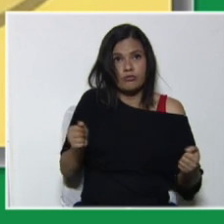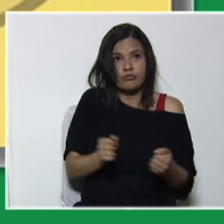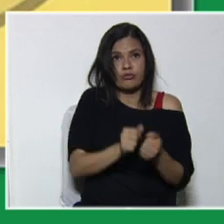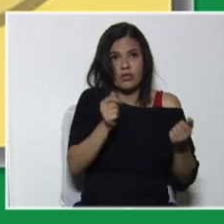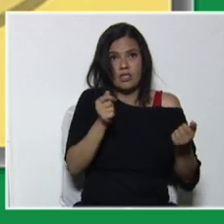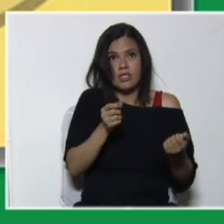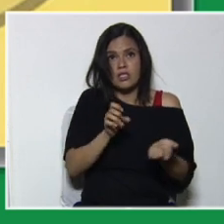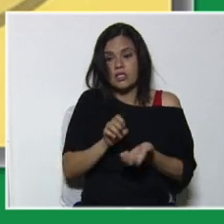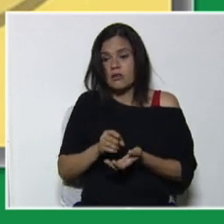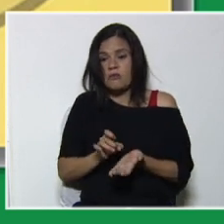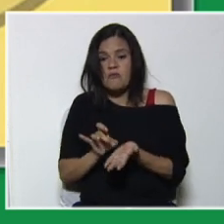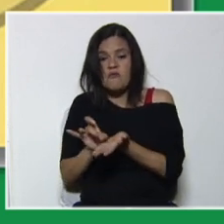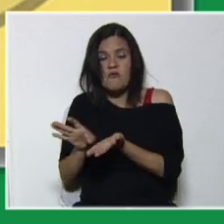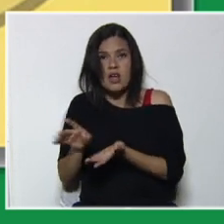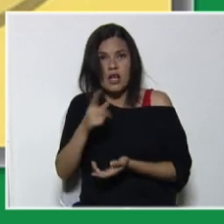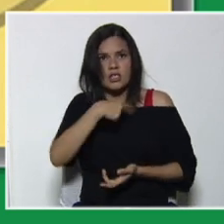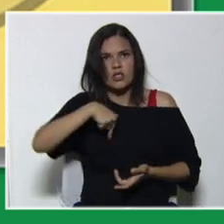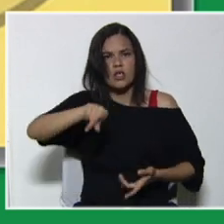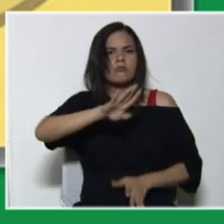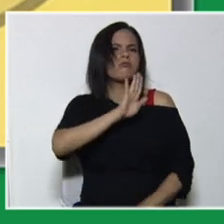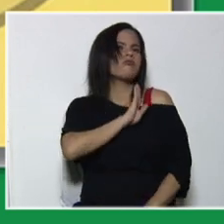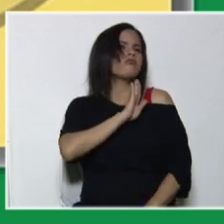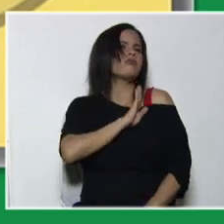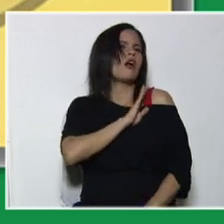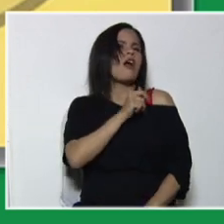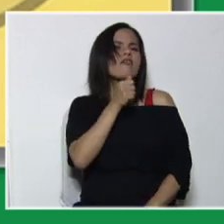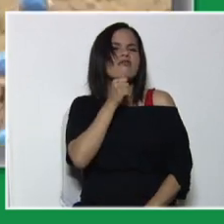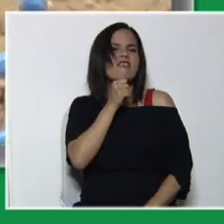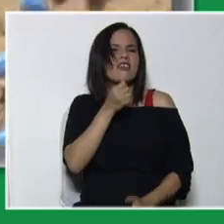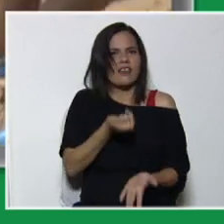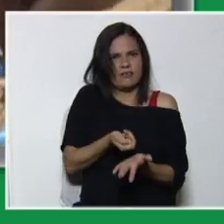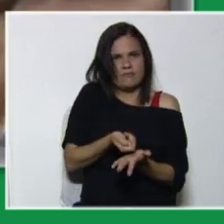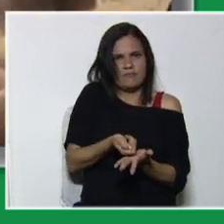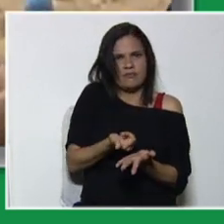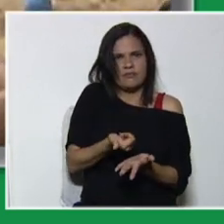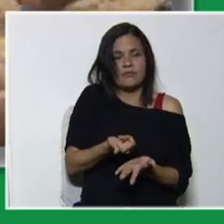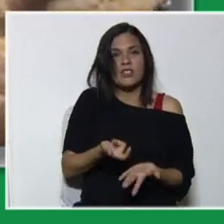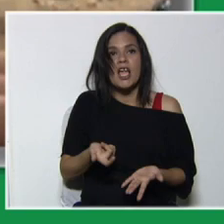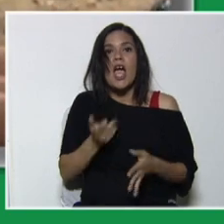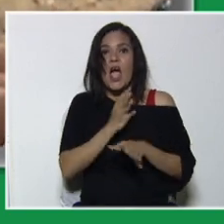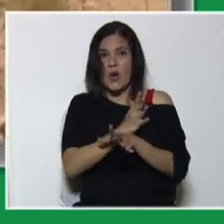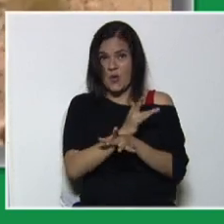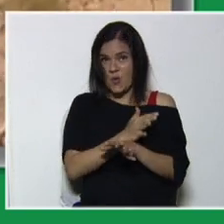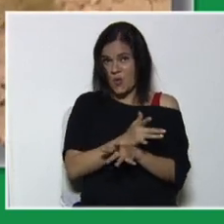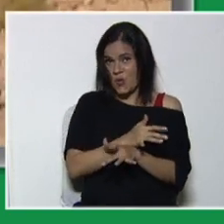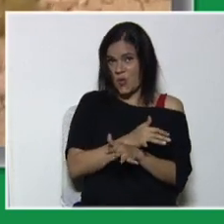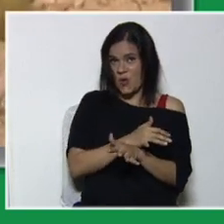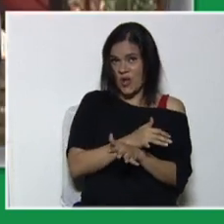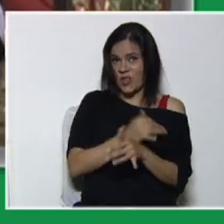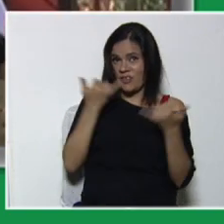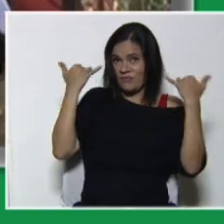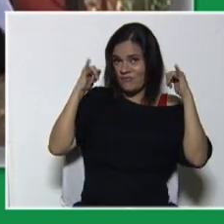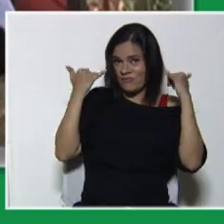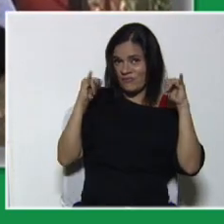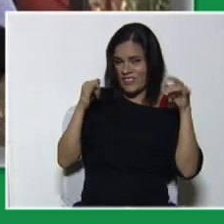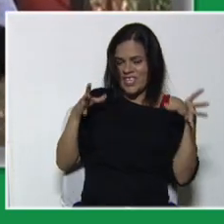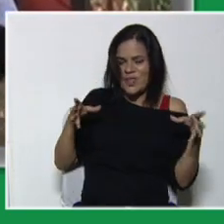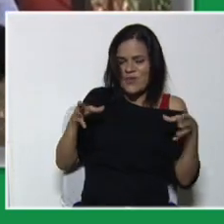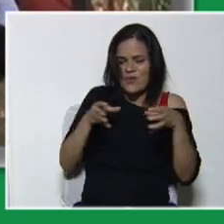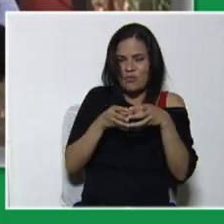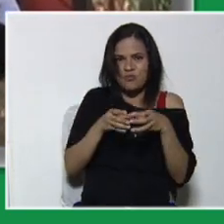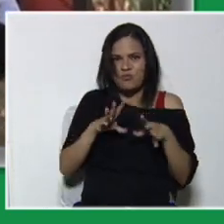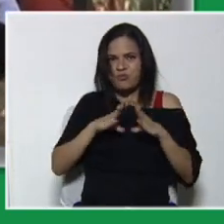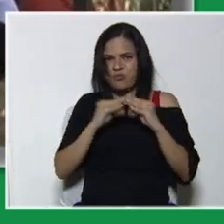salgan del círculo son propiedad de quien lanzó la metra. es un juego divertido que nos reúne